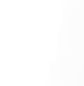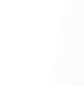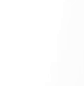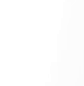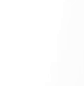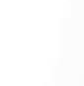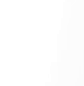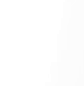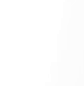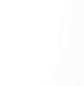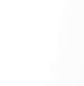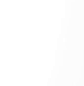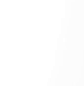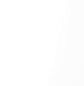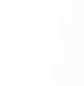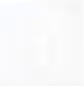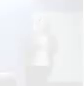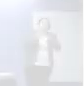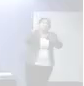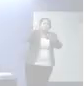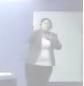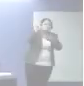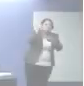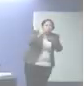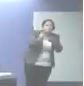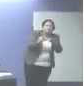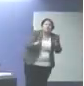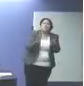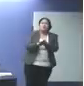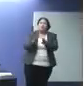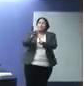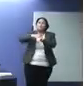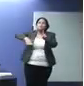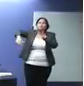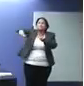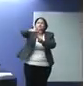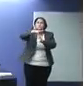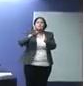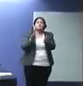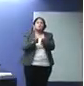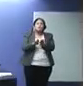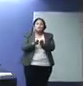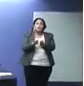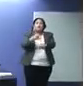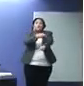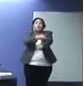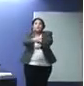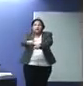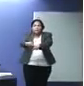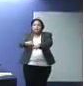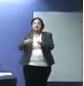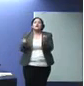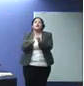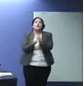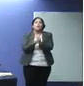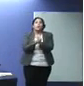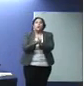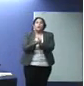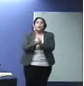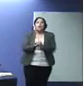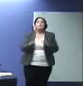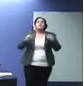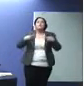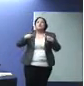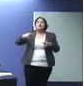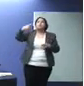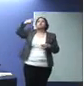contextos en las relaciones sociales de poder y en las relaciones sociales dentro de los miembros familiares, la influencia que tiene en la salud mental y emocional de las